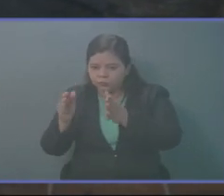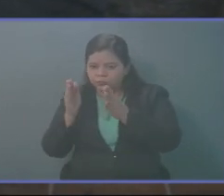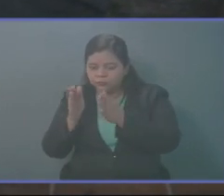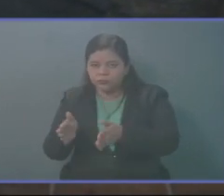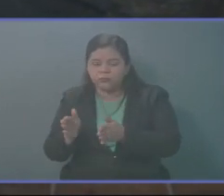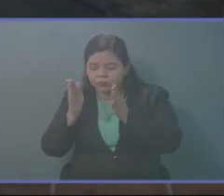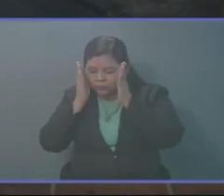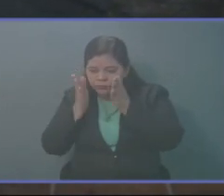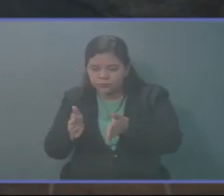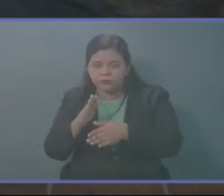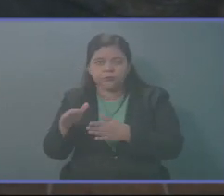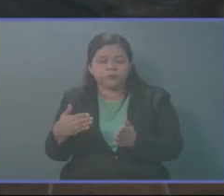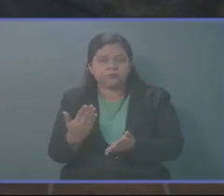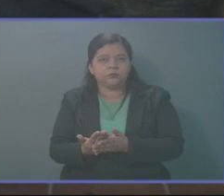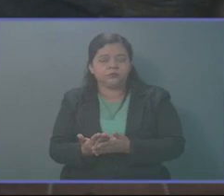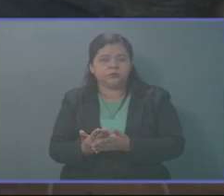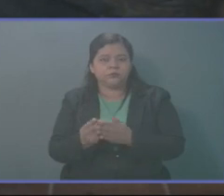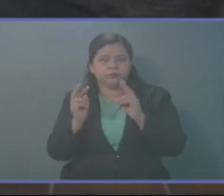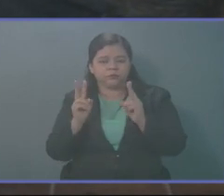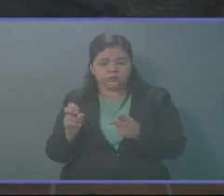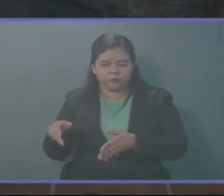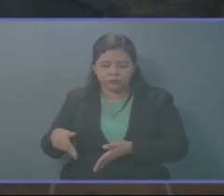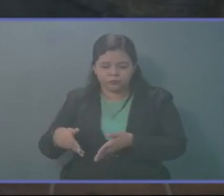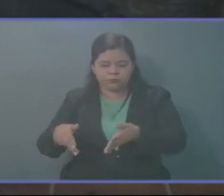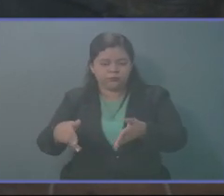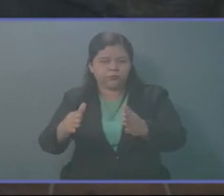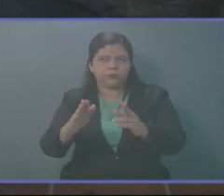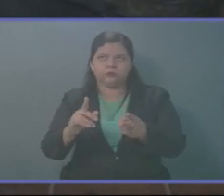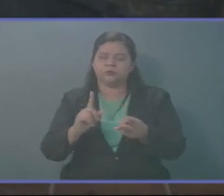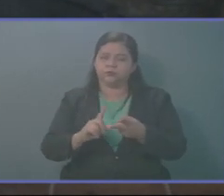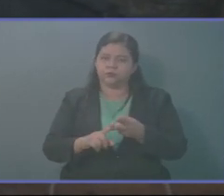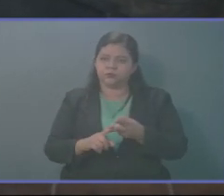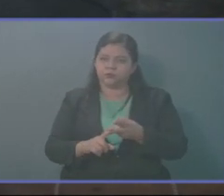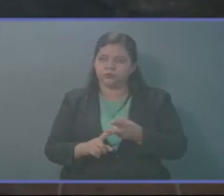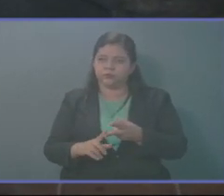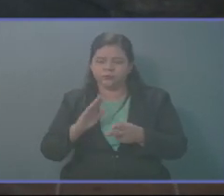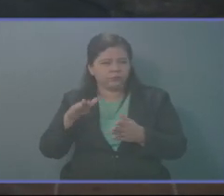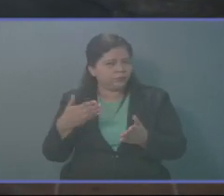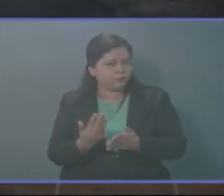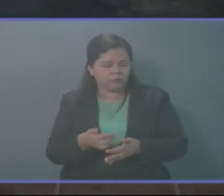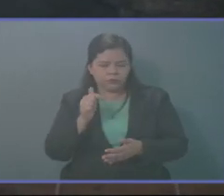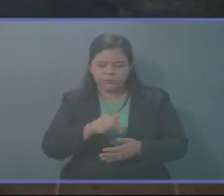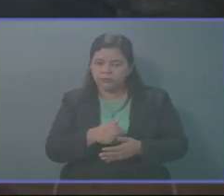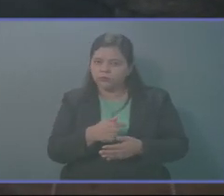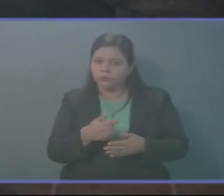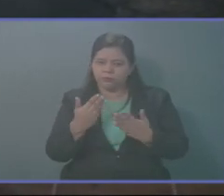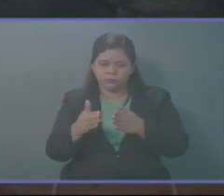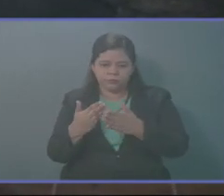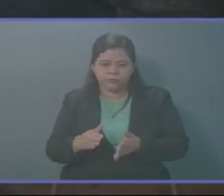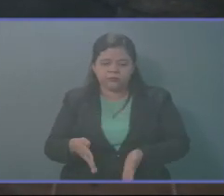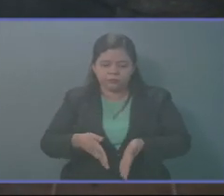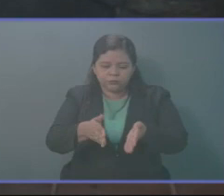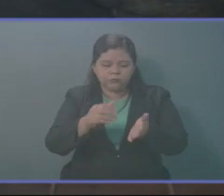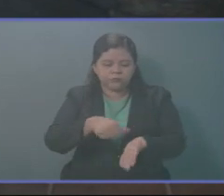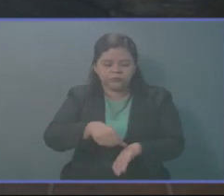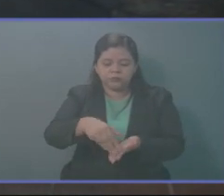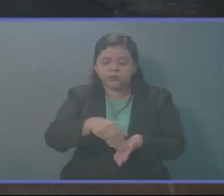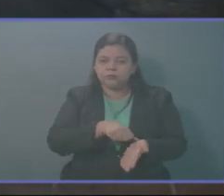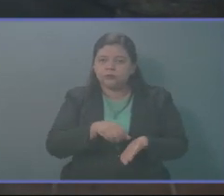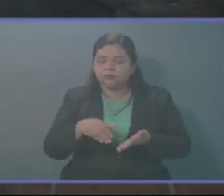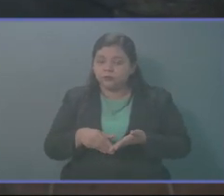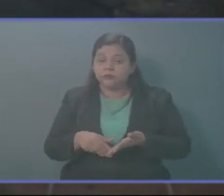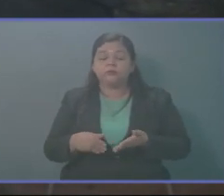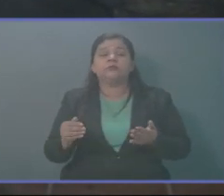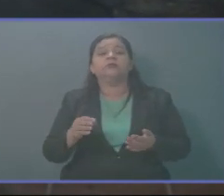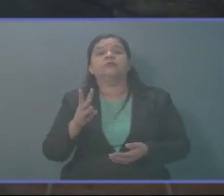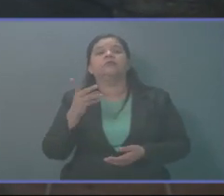a las carreteras, todas estas inversiones en los municipios que también generan empleo, ¿cuál es